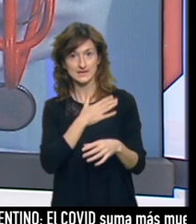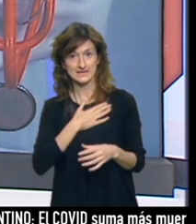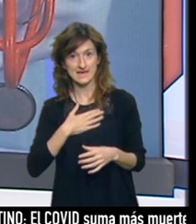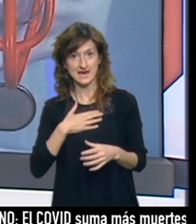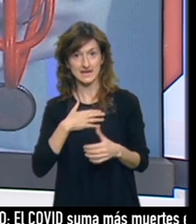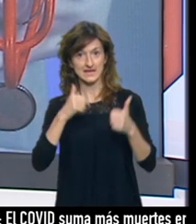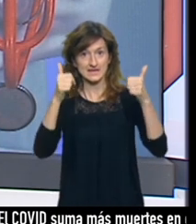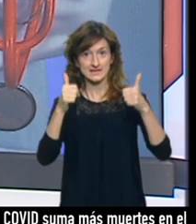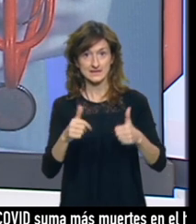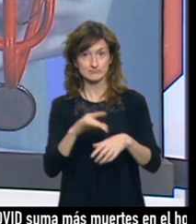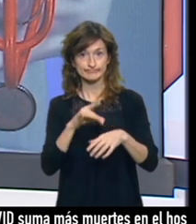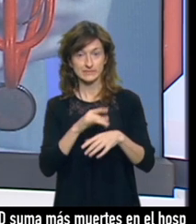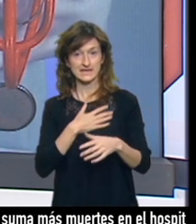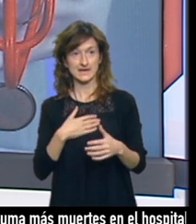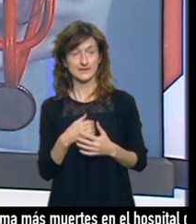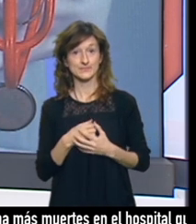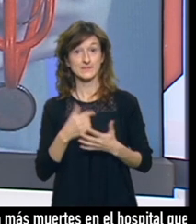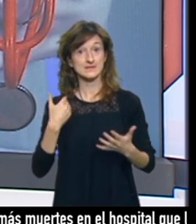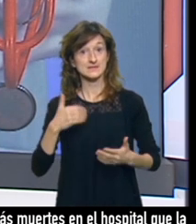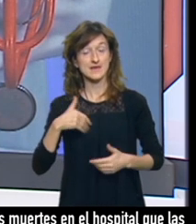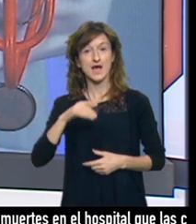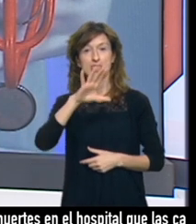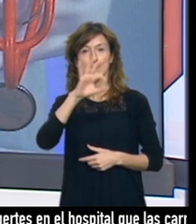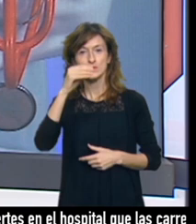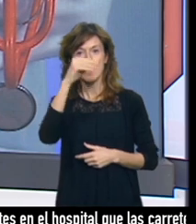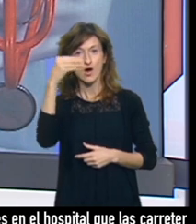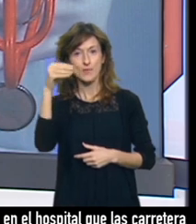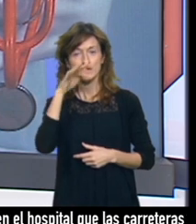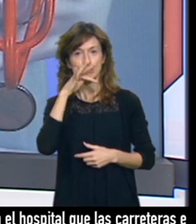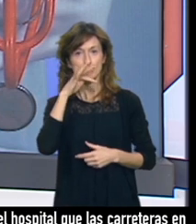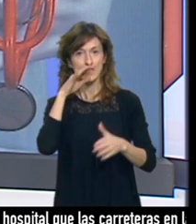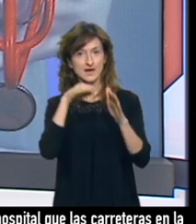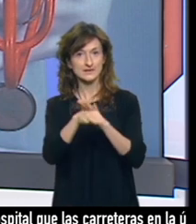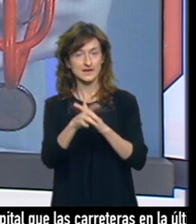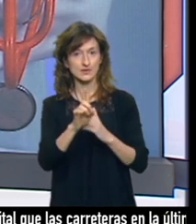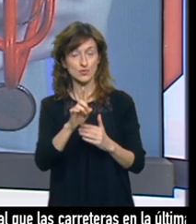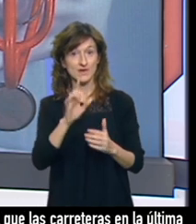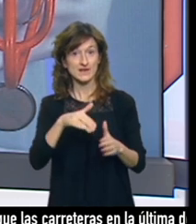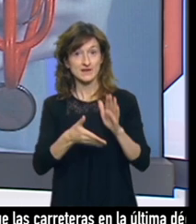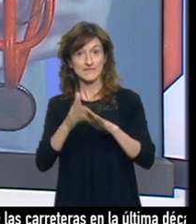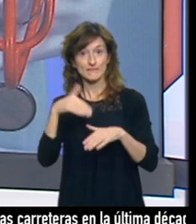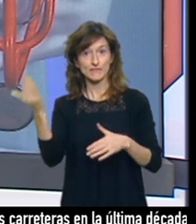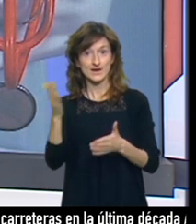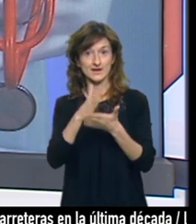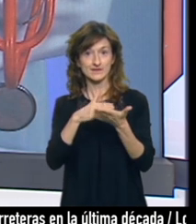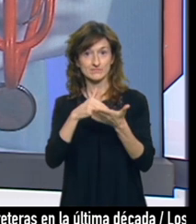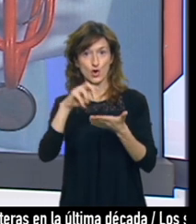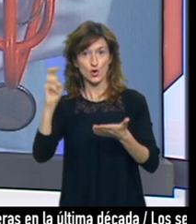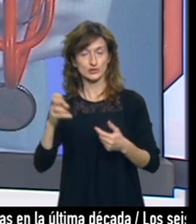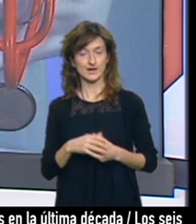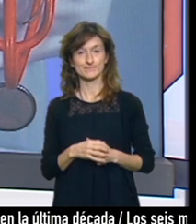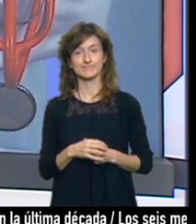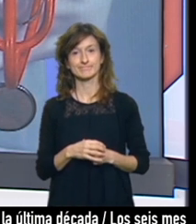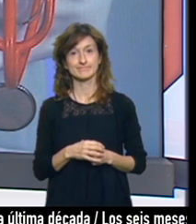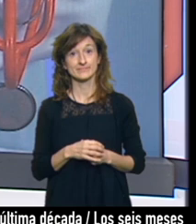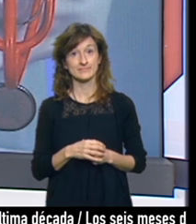a sumarse a esa lista. Cada año, cerca de 50 jóvenes no logran entrar y tienen que salir a estudiar a otra comunidad. Ahora la